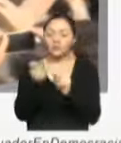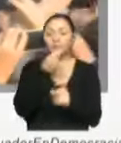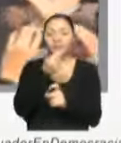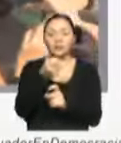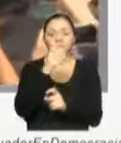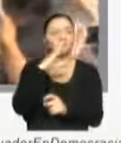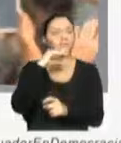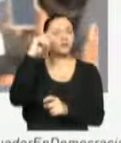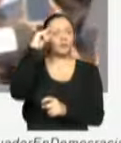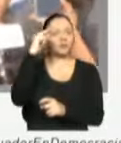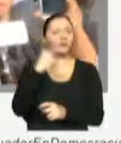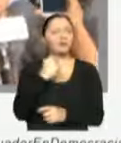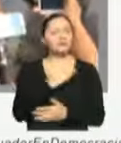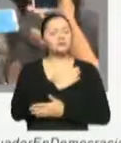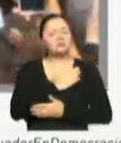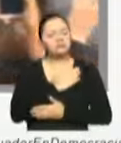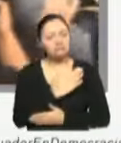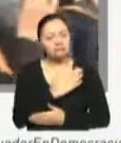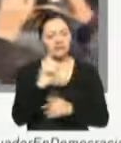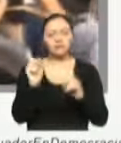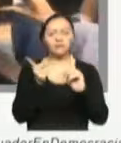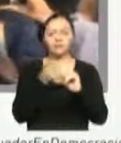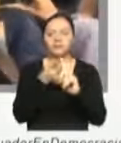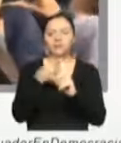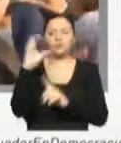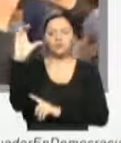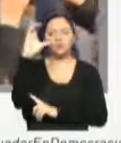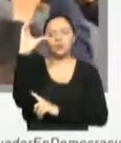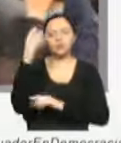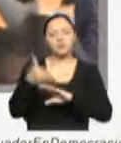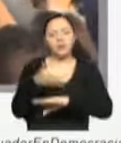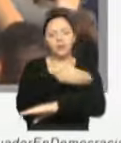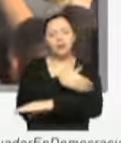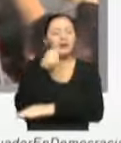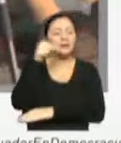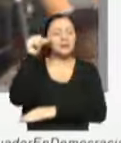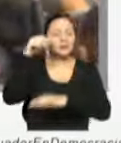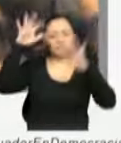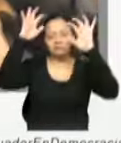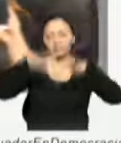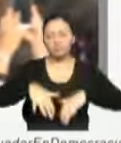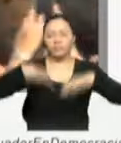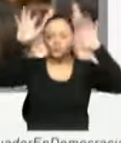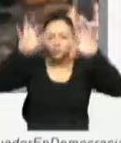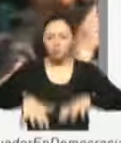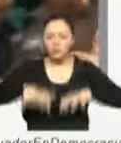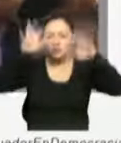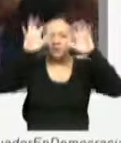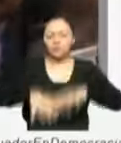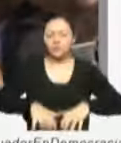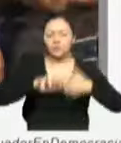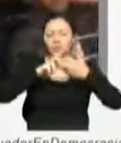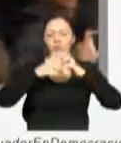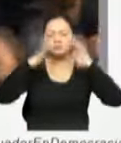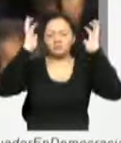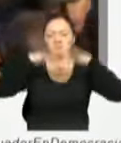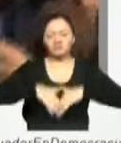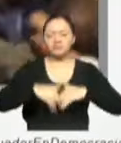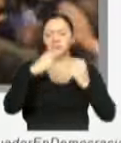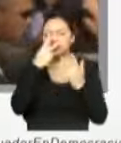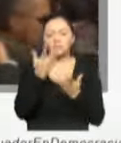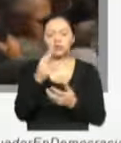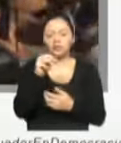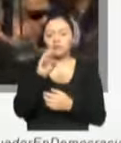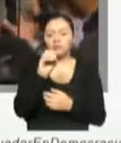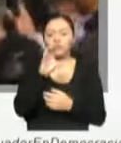Rafael Correa, se solidarizó precisamente con la tragedia que está sufriendo Colombia en Mocoa, esto en el